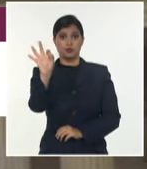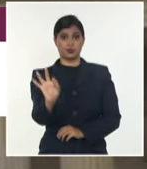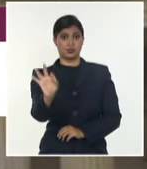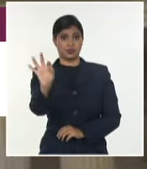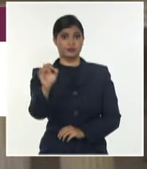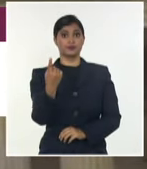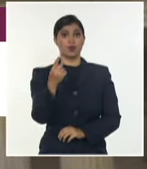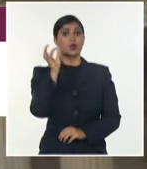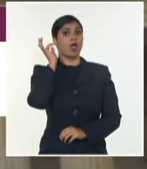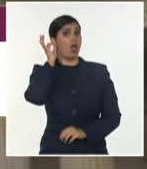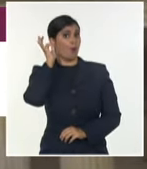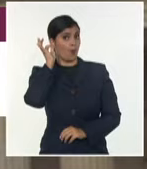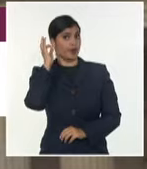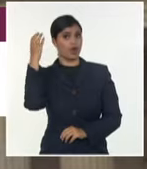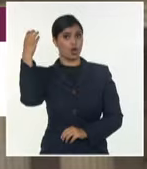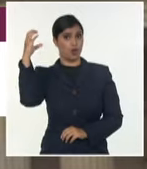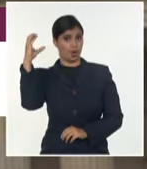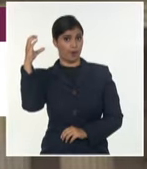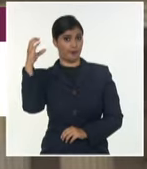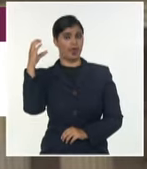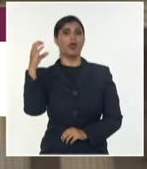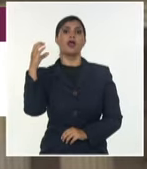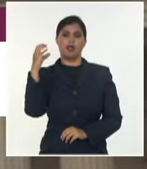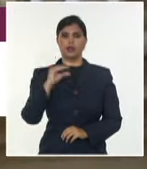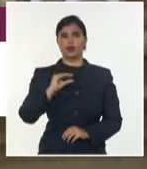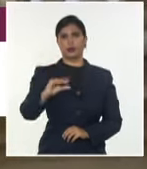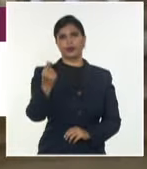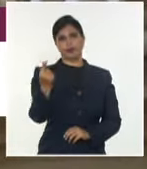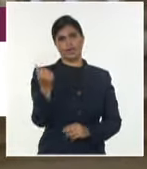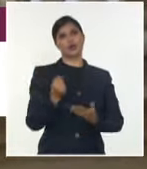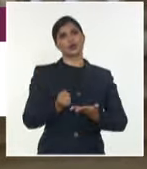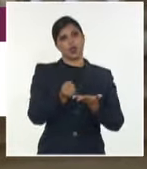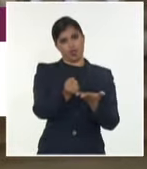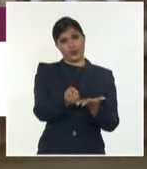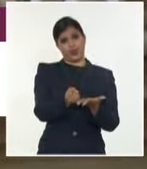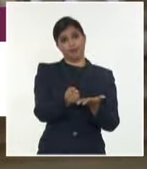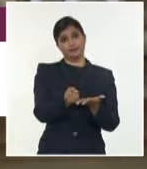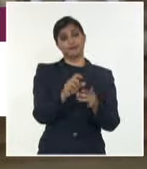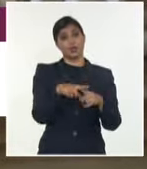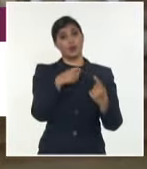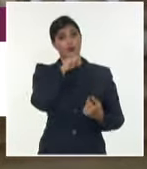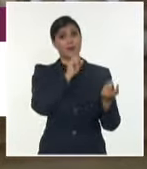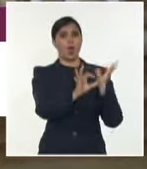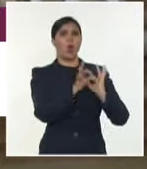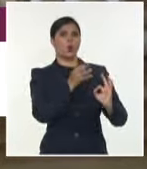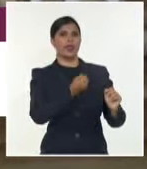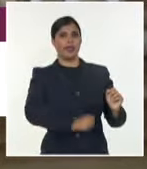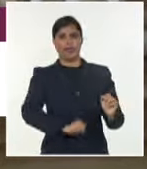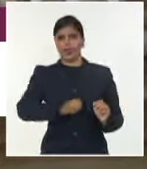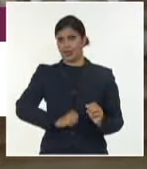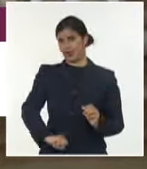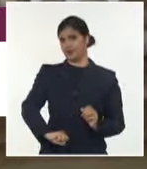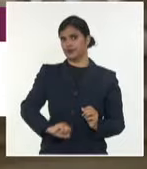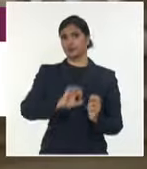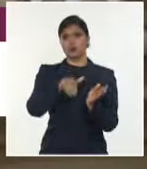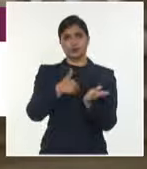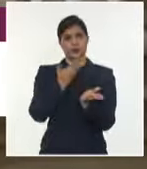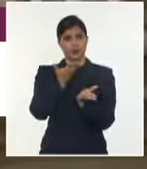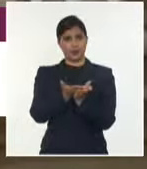mujer colombiana logre la pensión, ya que reconoce la dedicación de la madre al cuidado de los hijos. La propuesta pasará ahora